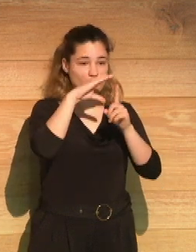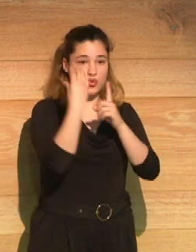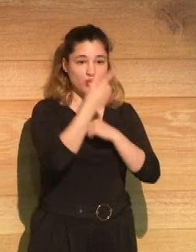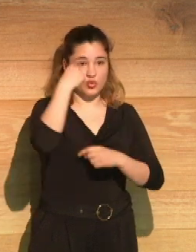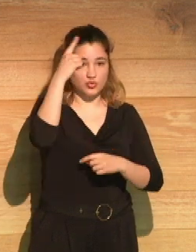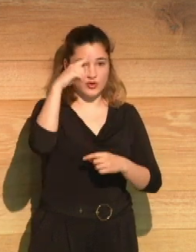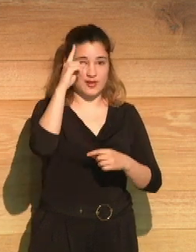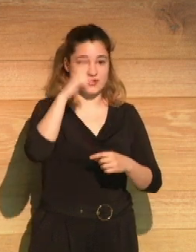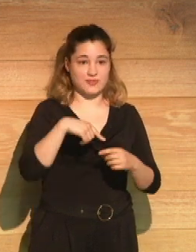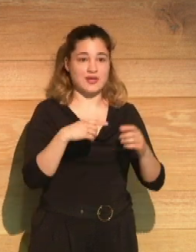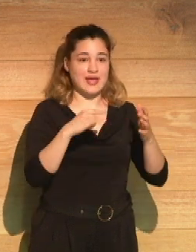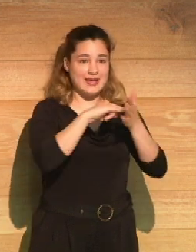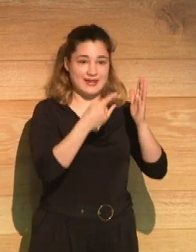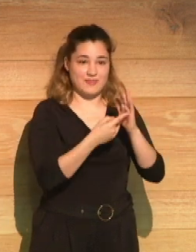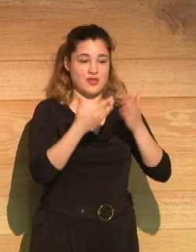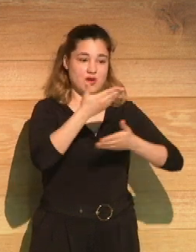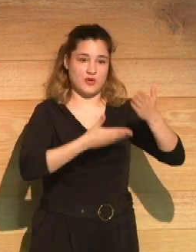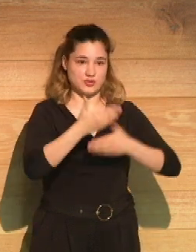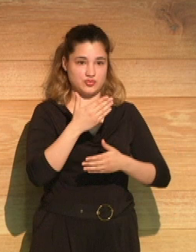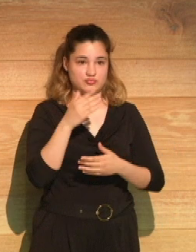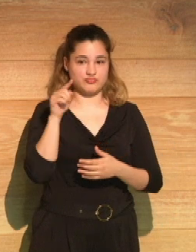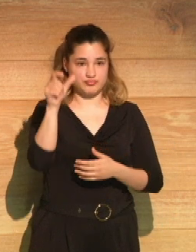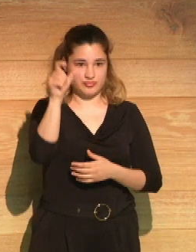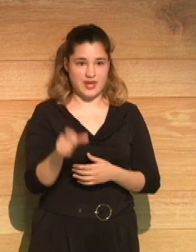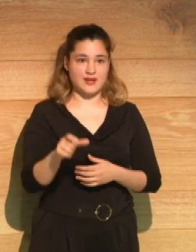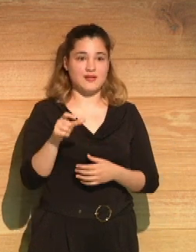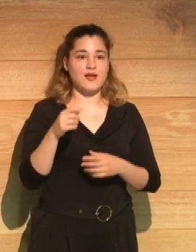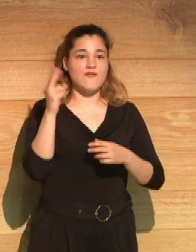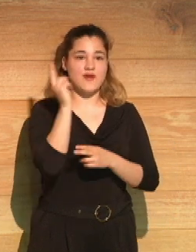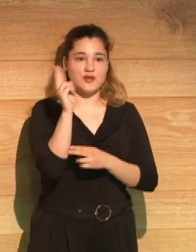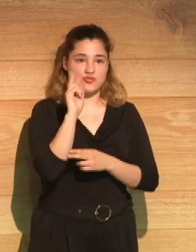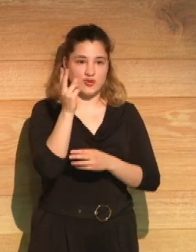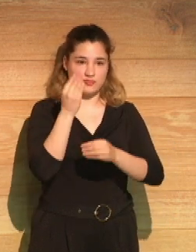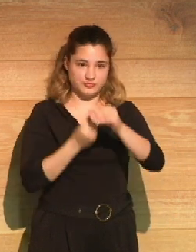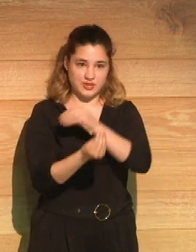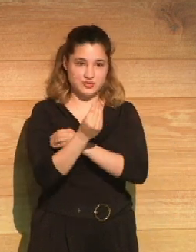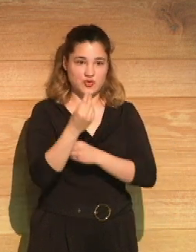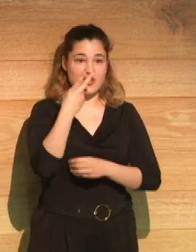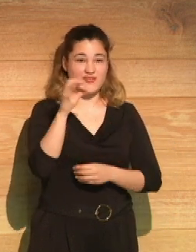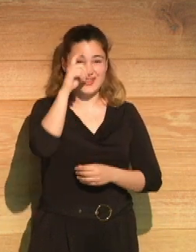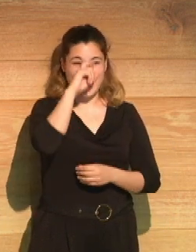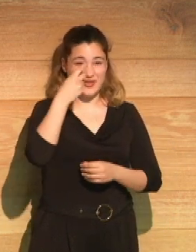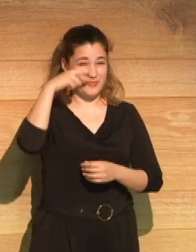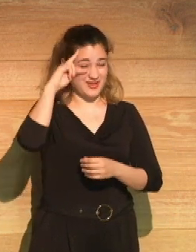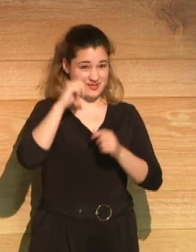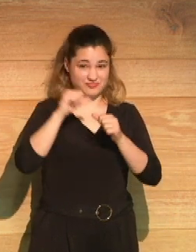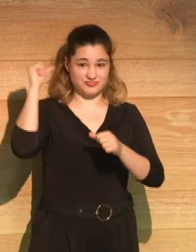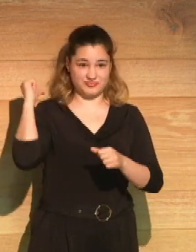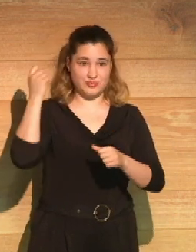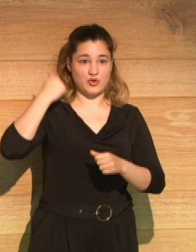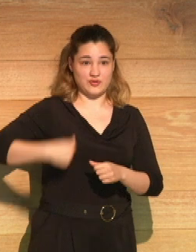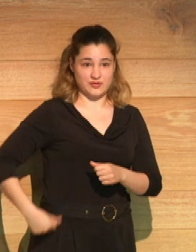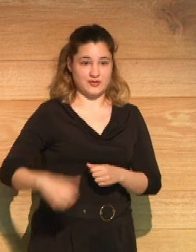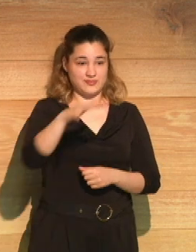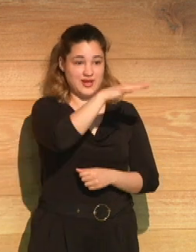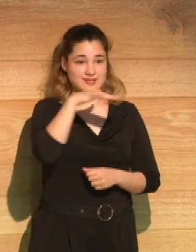colaboración. Antonio Rodríguez es originario de Venezuela y posee más de 20 años de experiencia profesional en las áreas